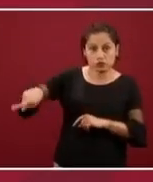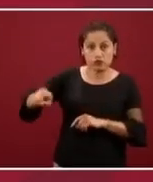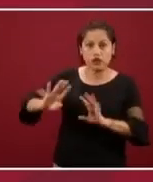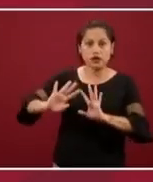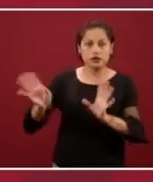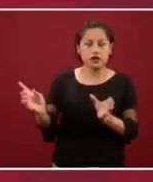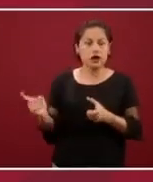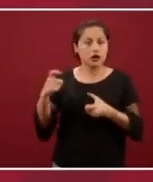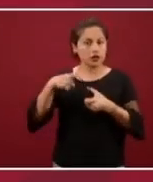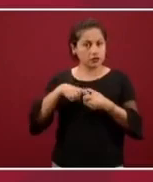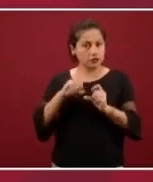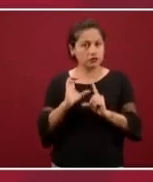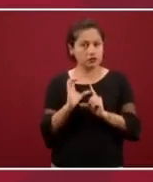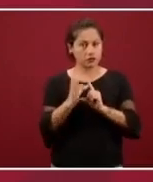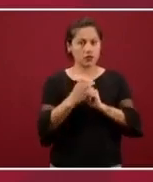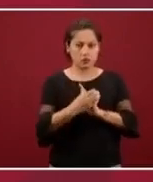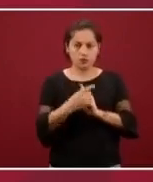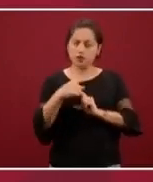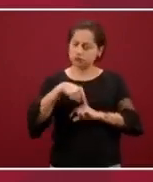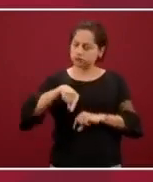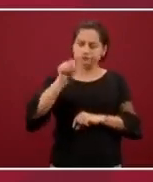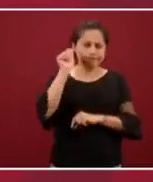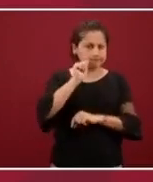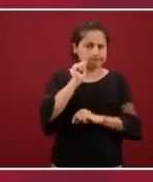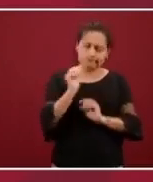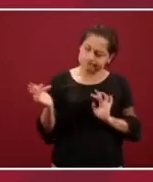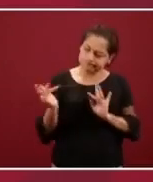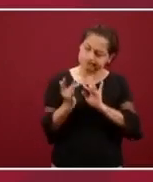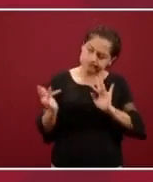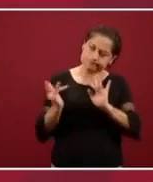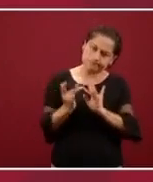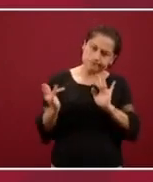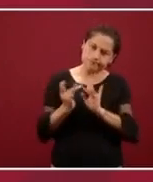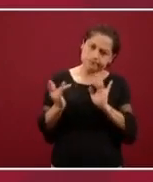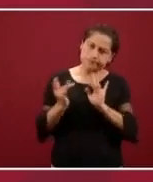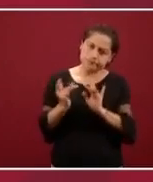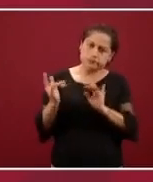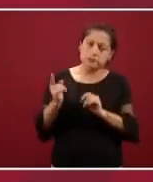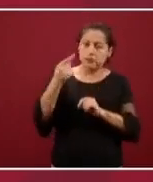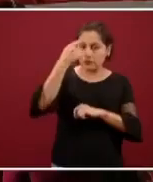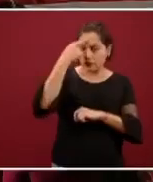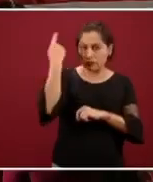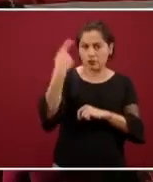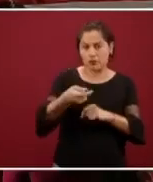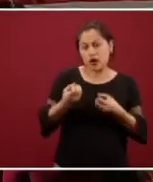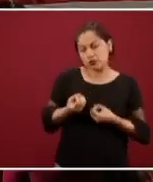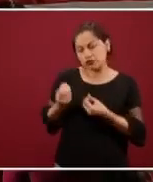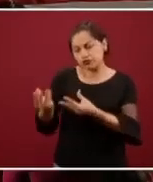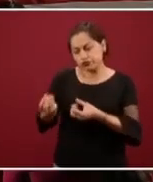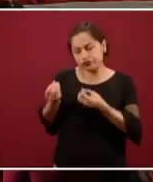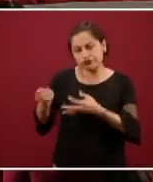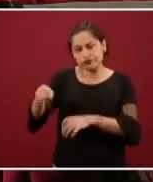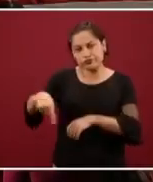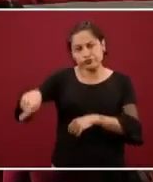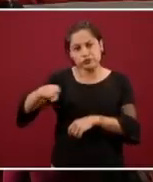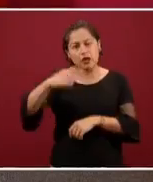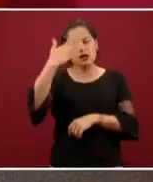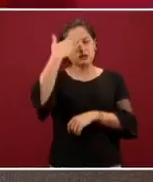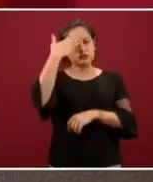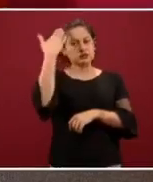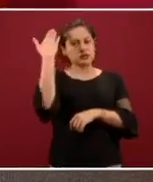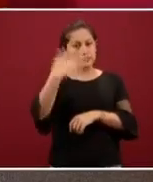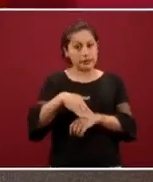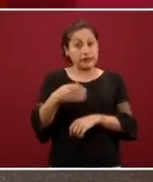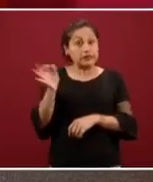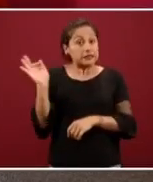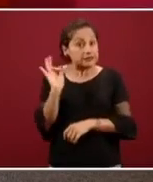comités y estamos en constante comunicación con ellos también para brindarles toda la información, y en el momento en el que ellos tengan también los